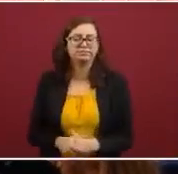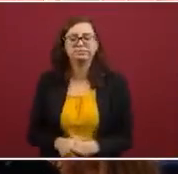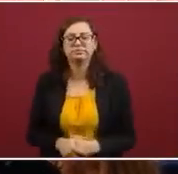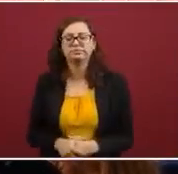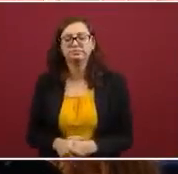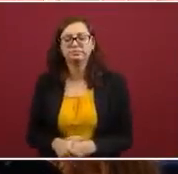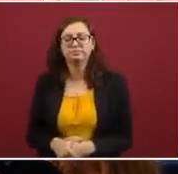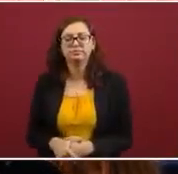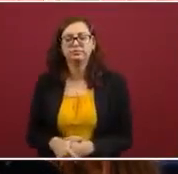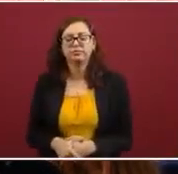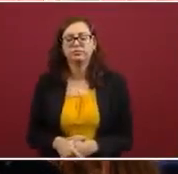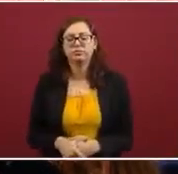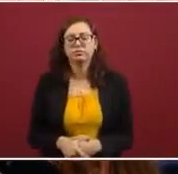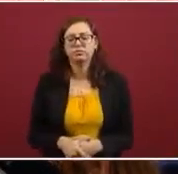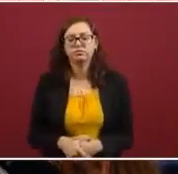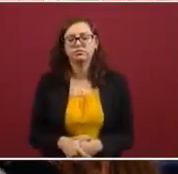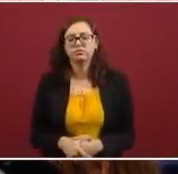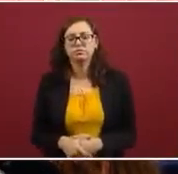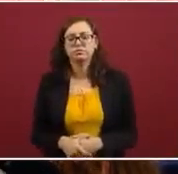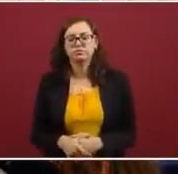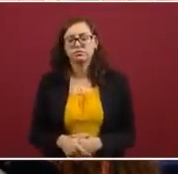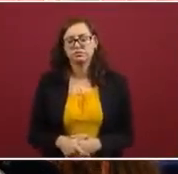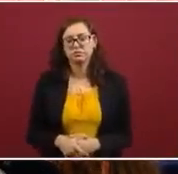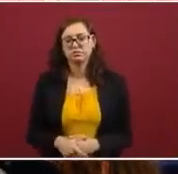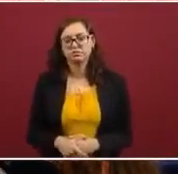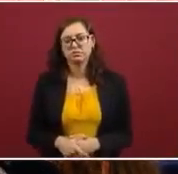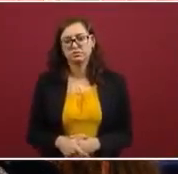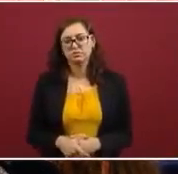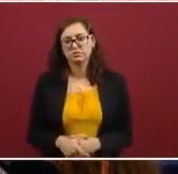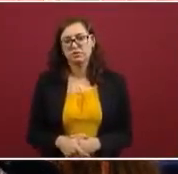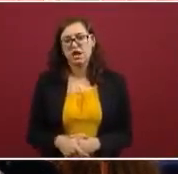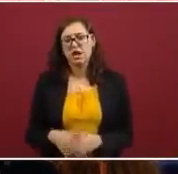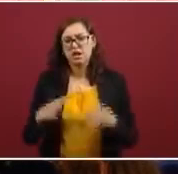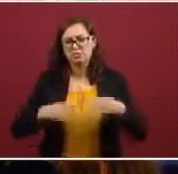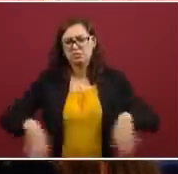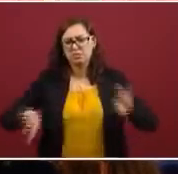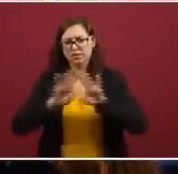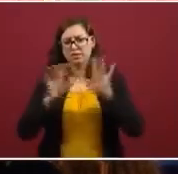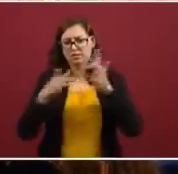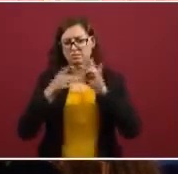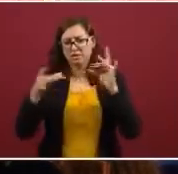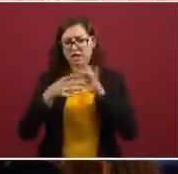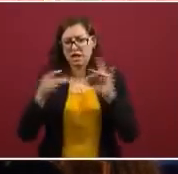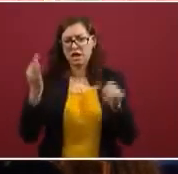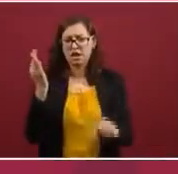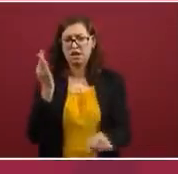Es importante decir que en esta primera etapa